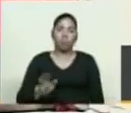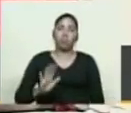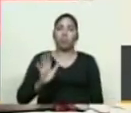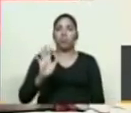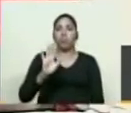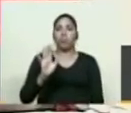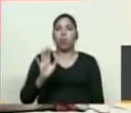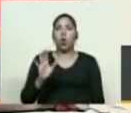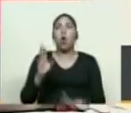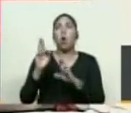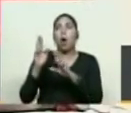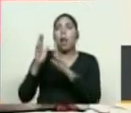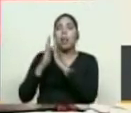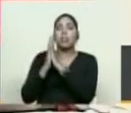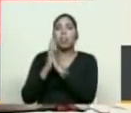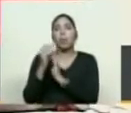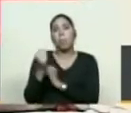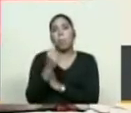los complacieran.